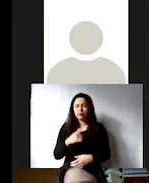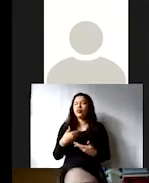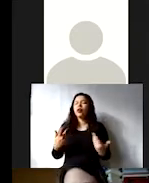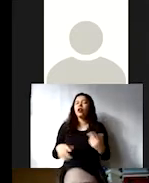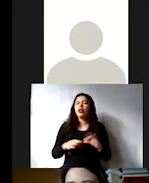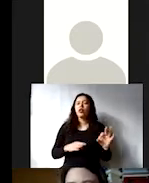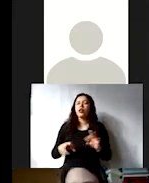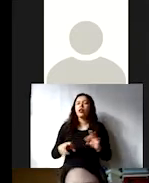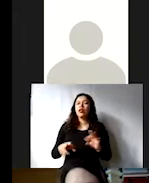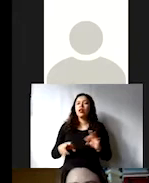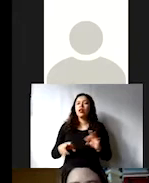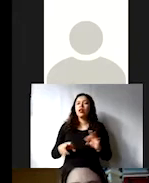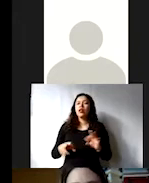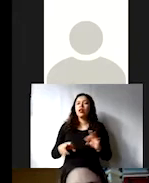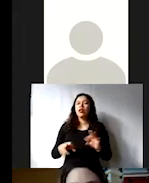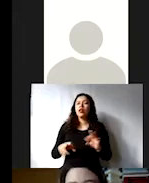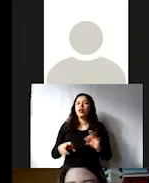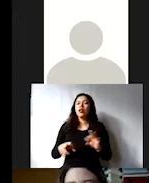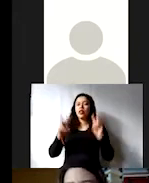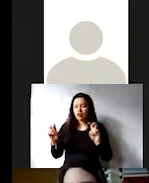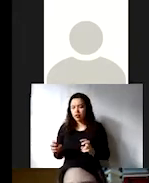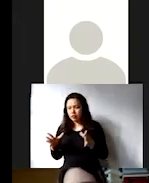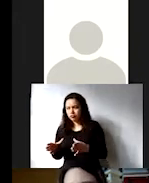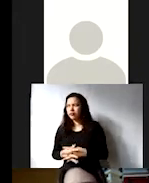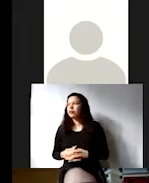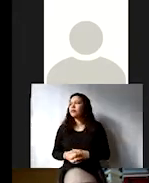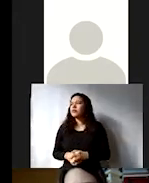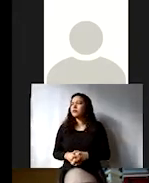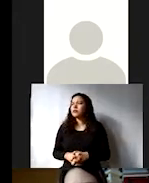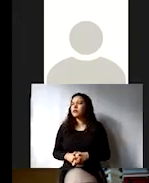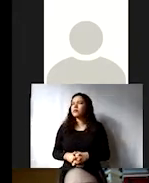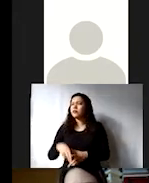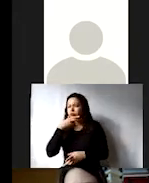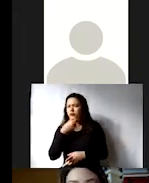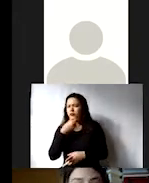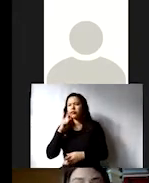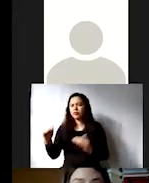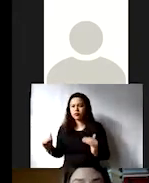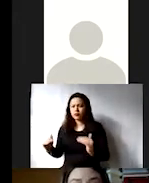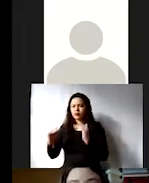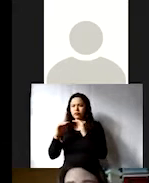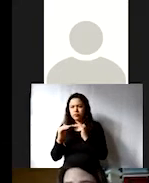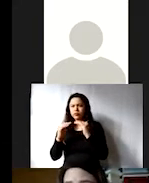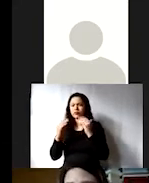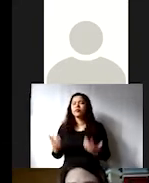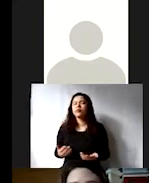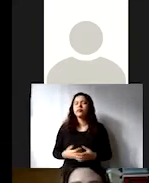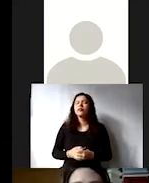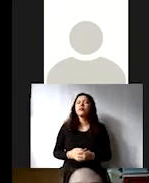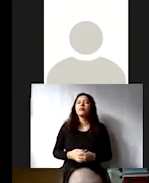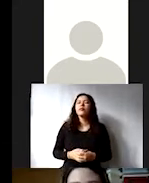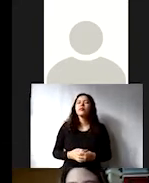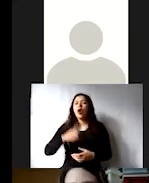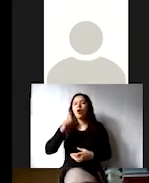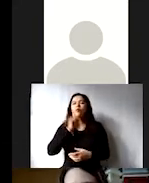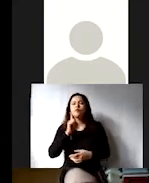Entonces, ok, trabajo en cuestiones relacionadas a la igualdad de género, trabajo con mujeres que han